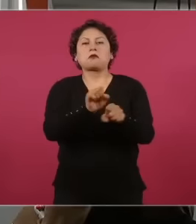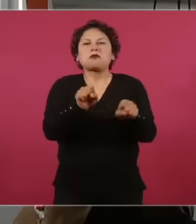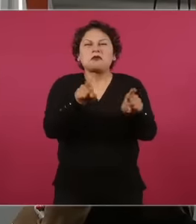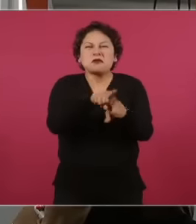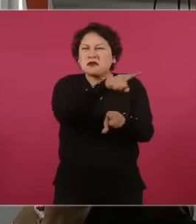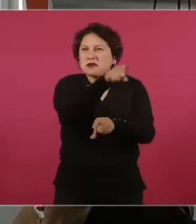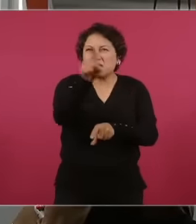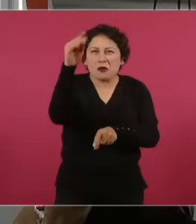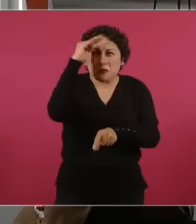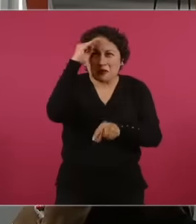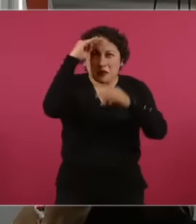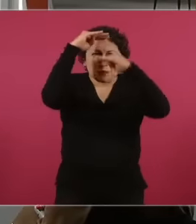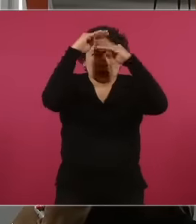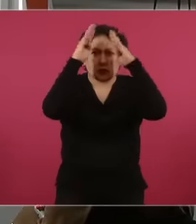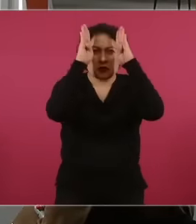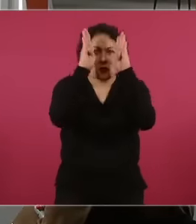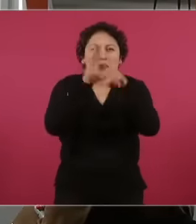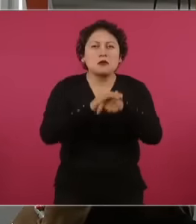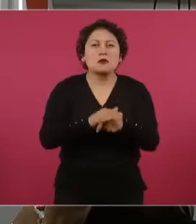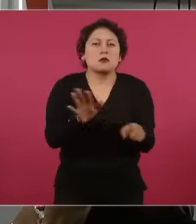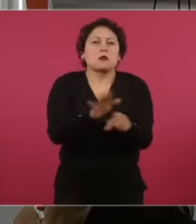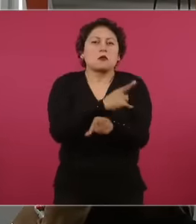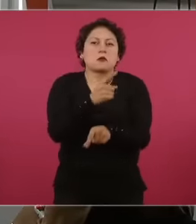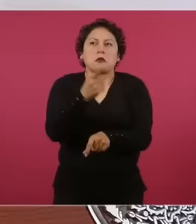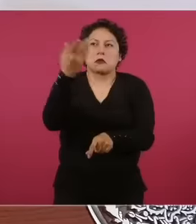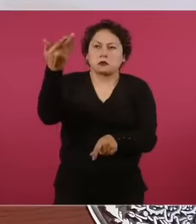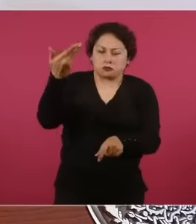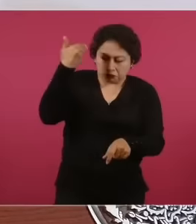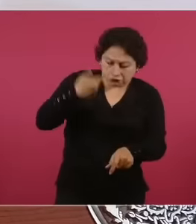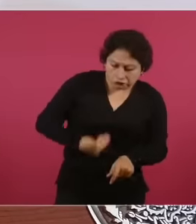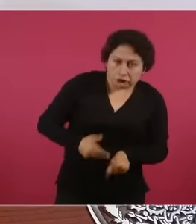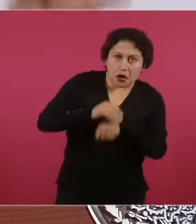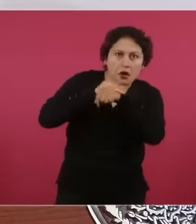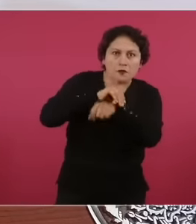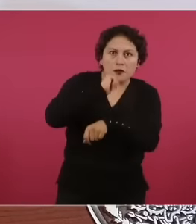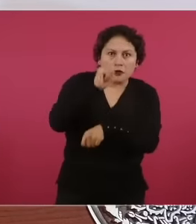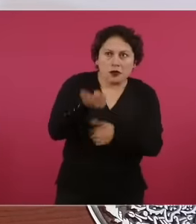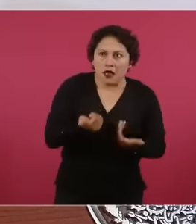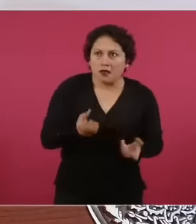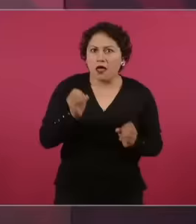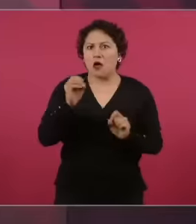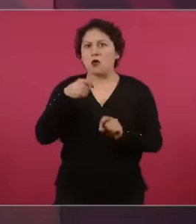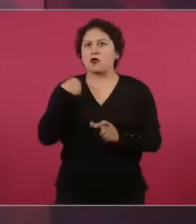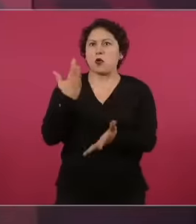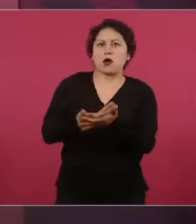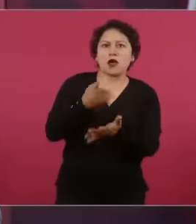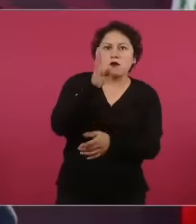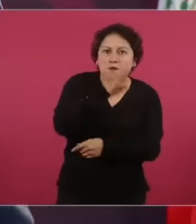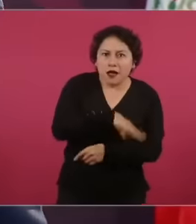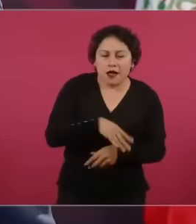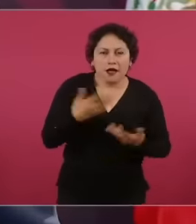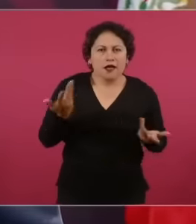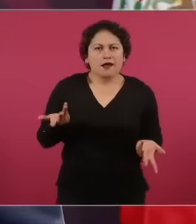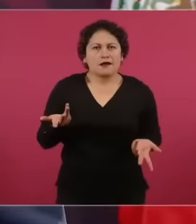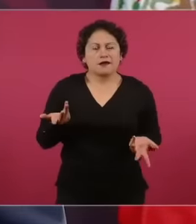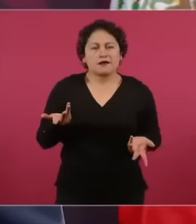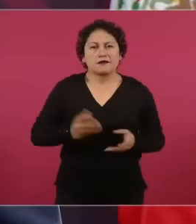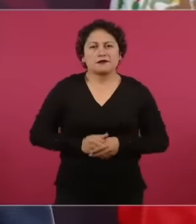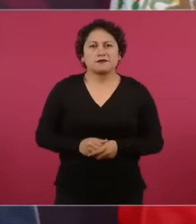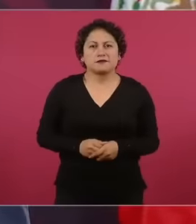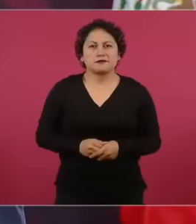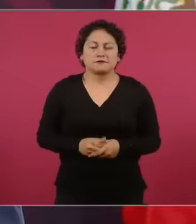porque les caigo mal o les caen mal